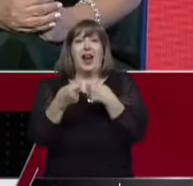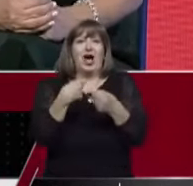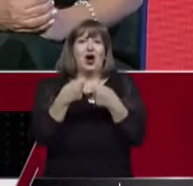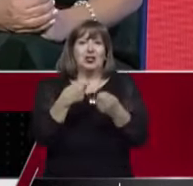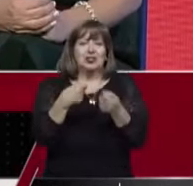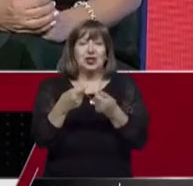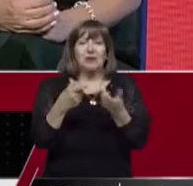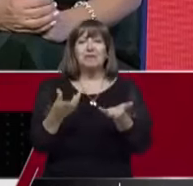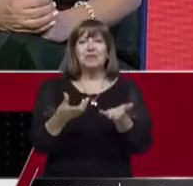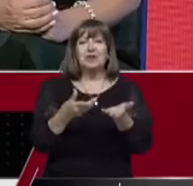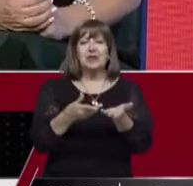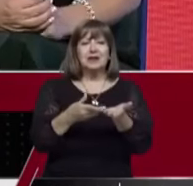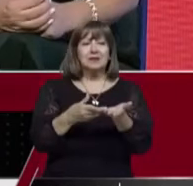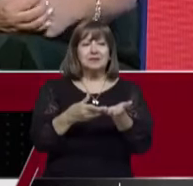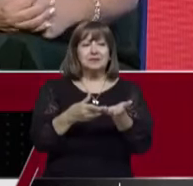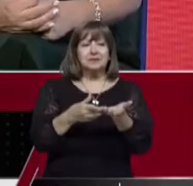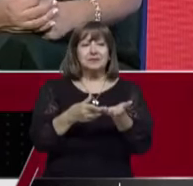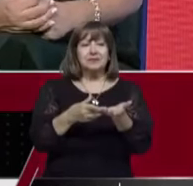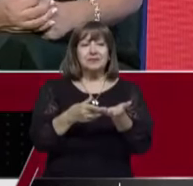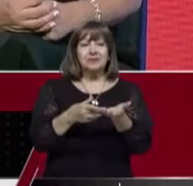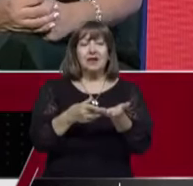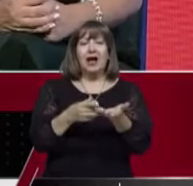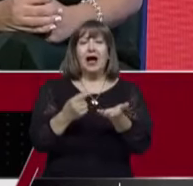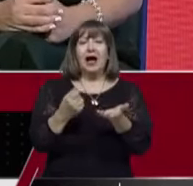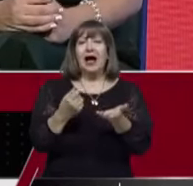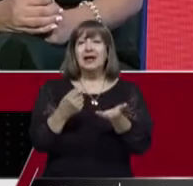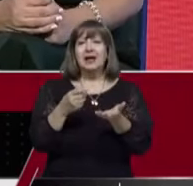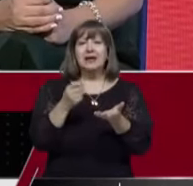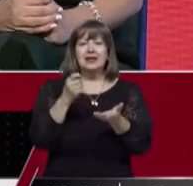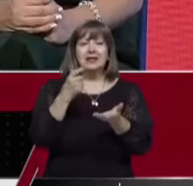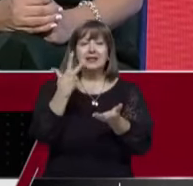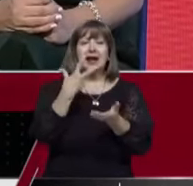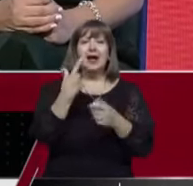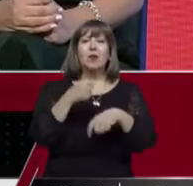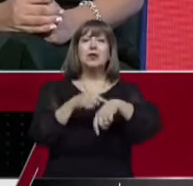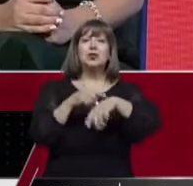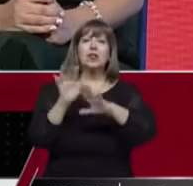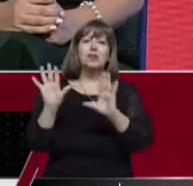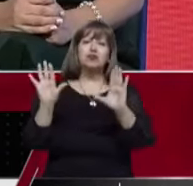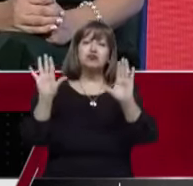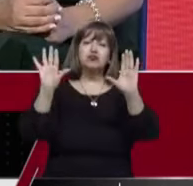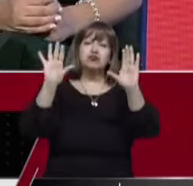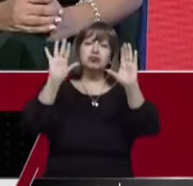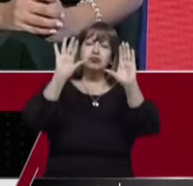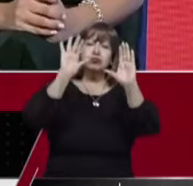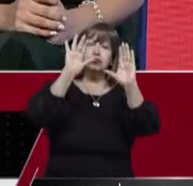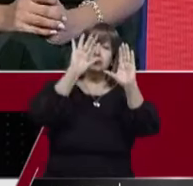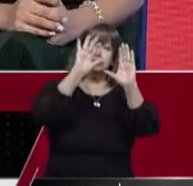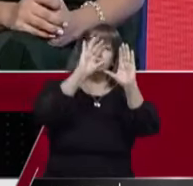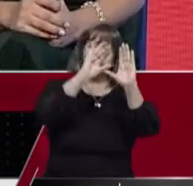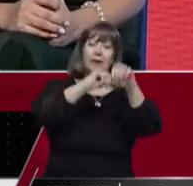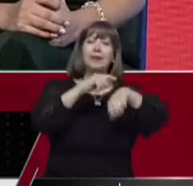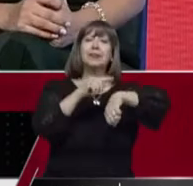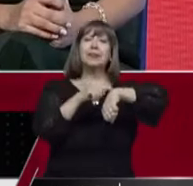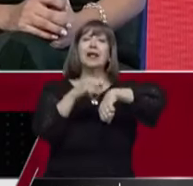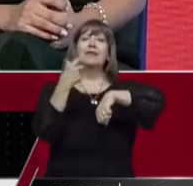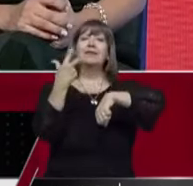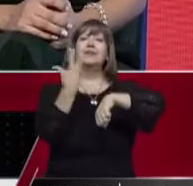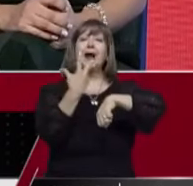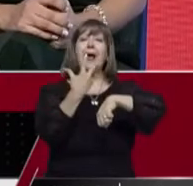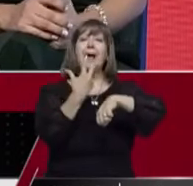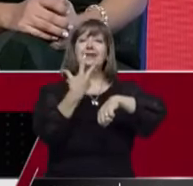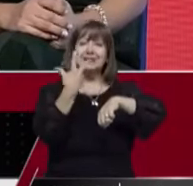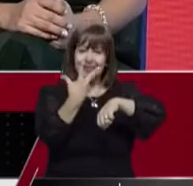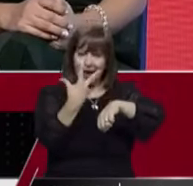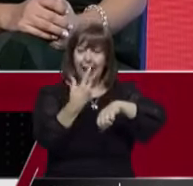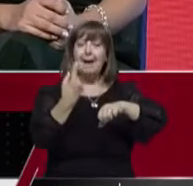gratis durante los 3 minutos 40 que va a durar el eclipse total en el sur de los